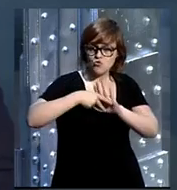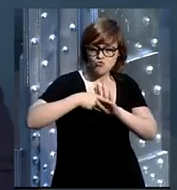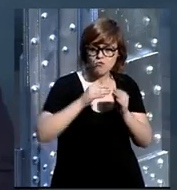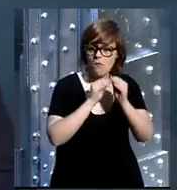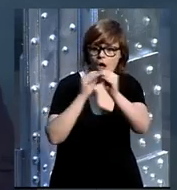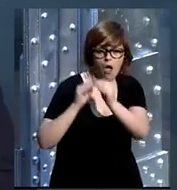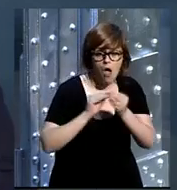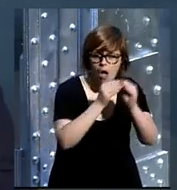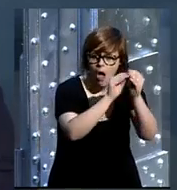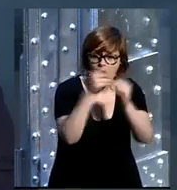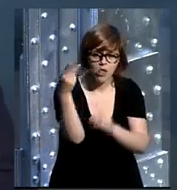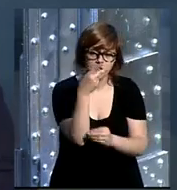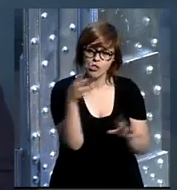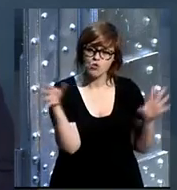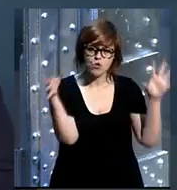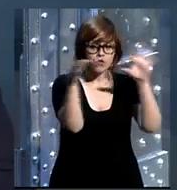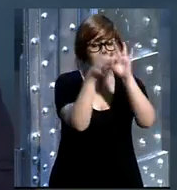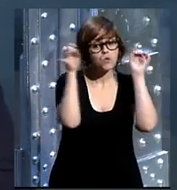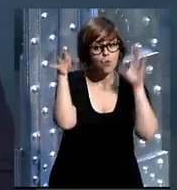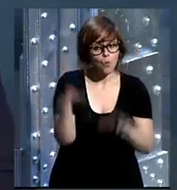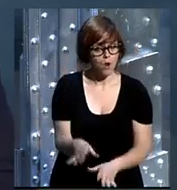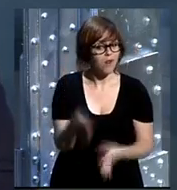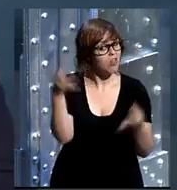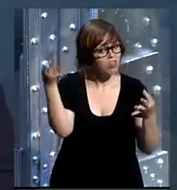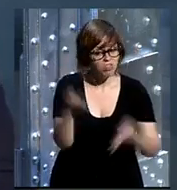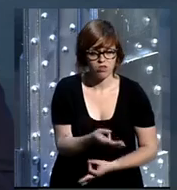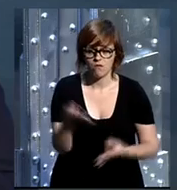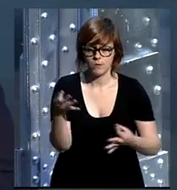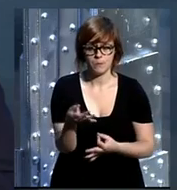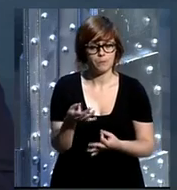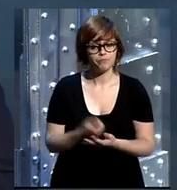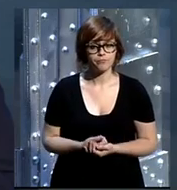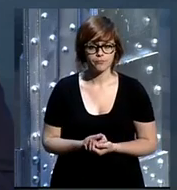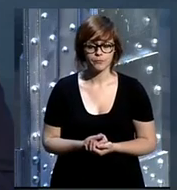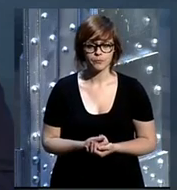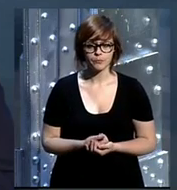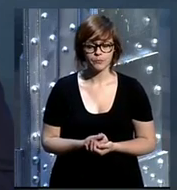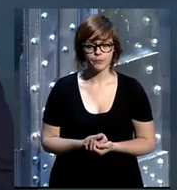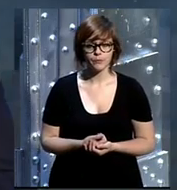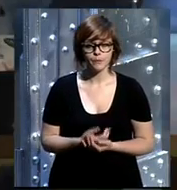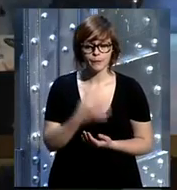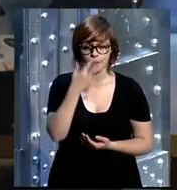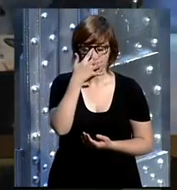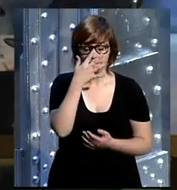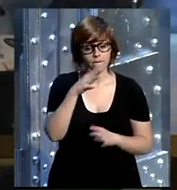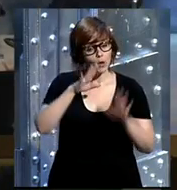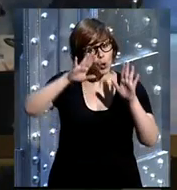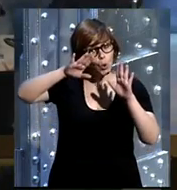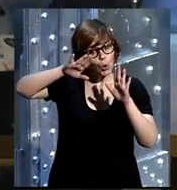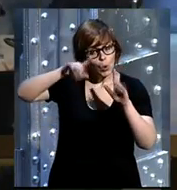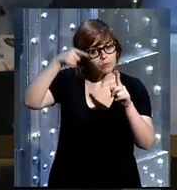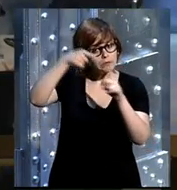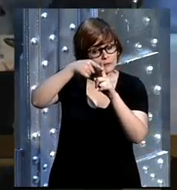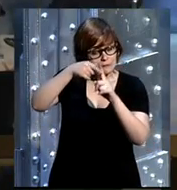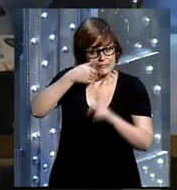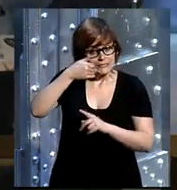un conjunto de normas homogéneas entre Estados Unidos y en Europa. Y finalmente, permítanme